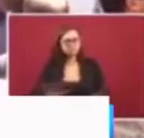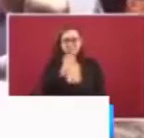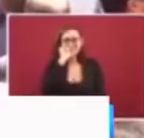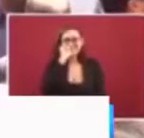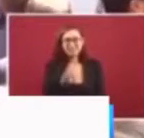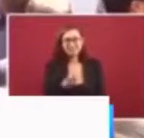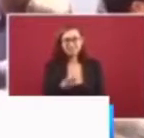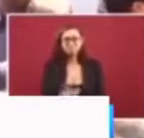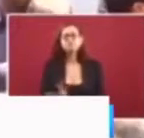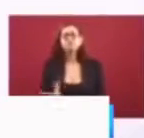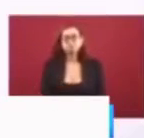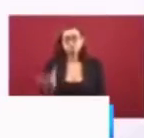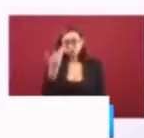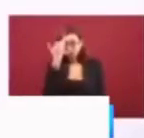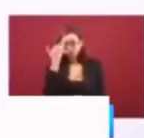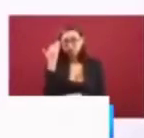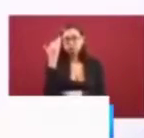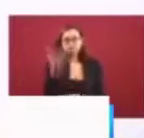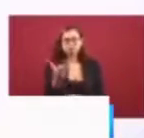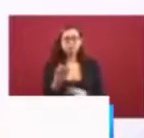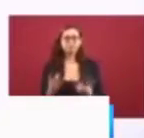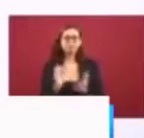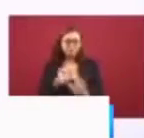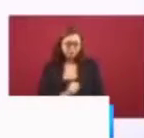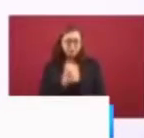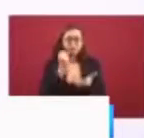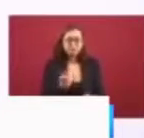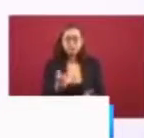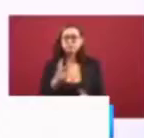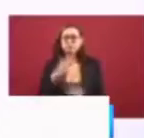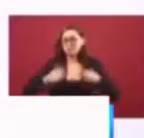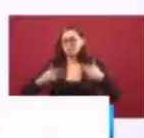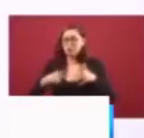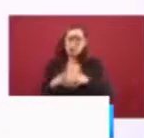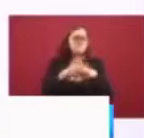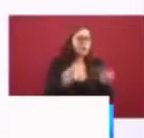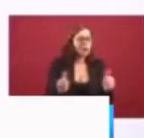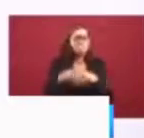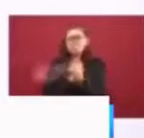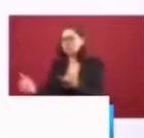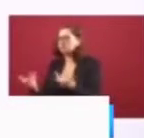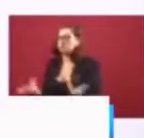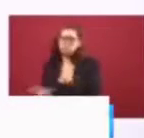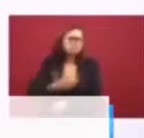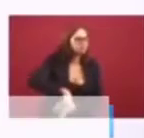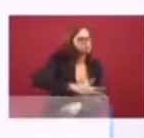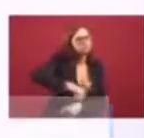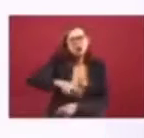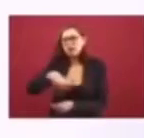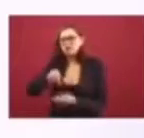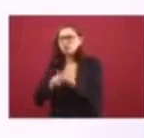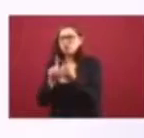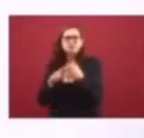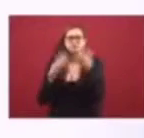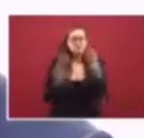concebimos desarrollo? Es la aplicación de los recursos disponibles para lograr la mejoría de una